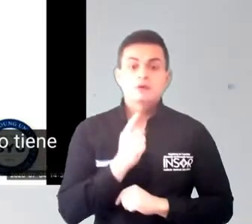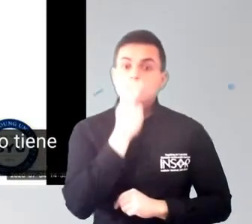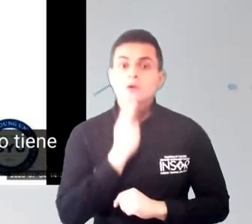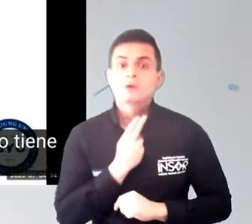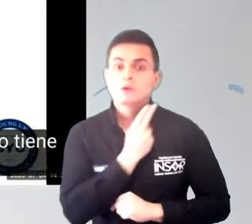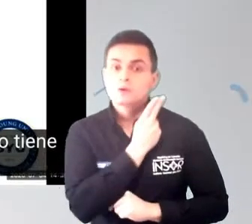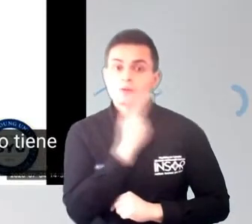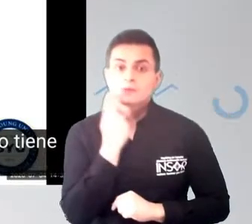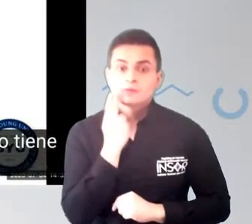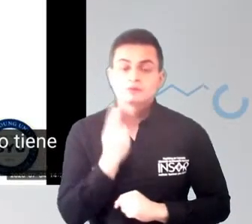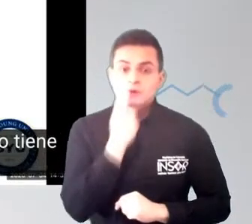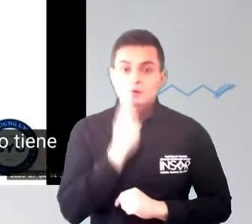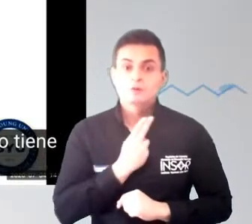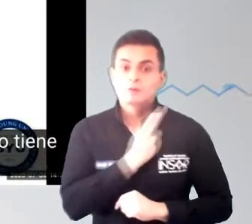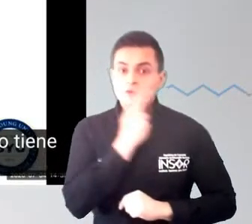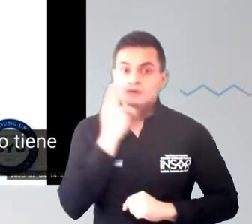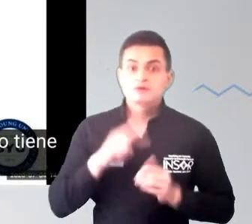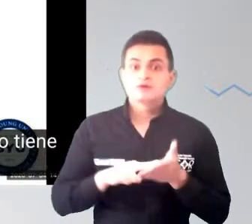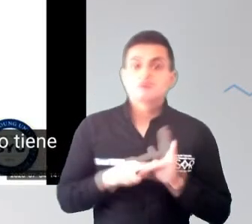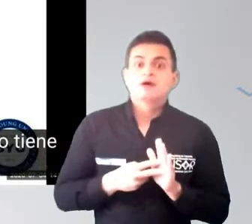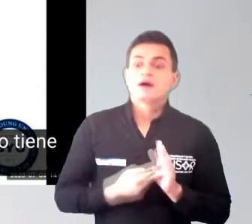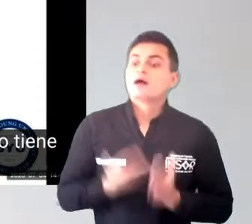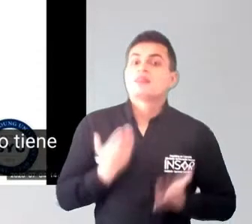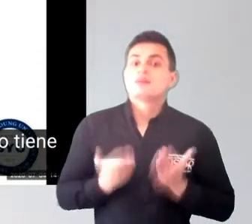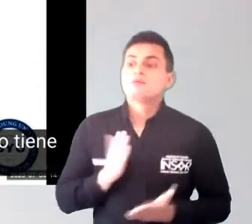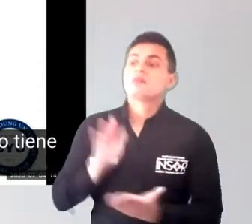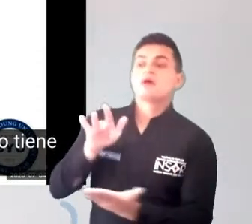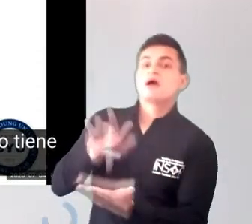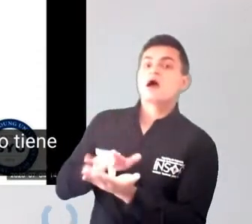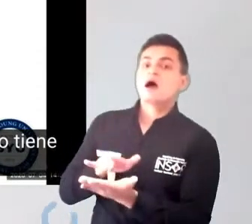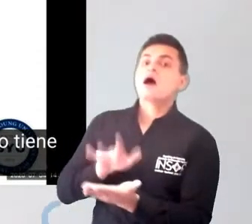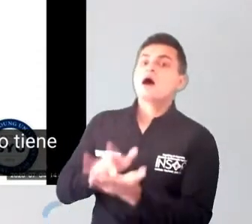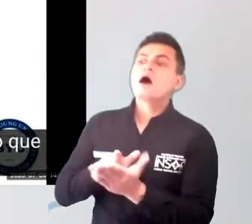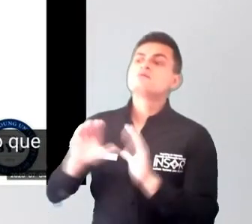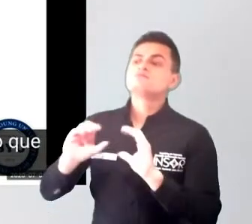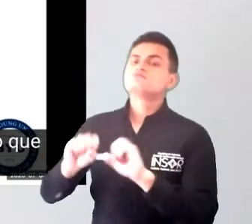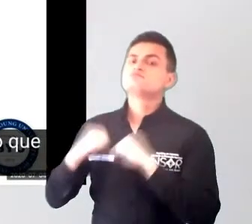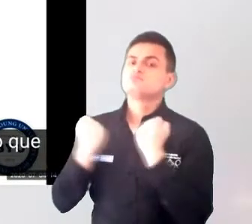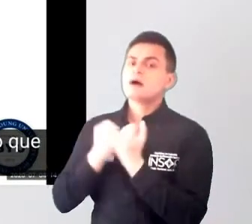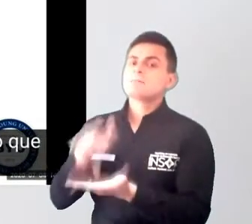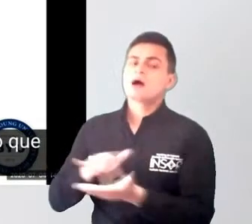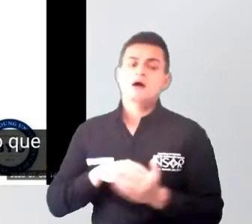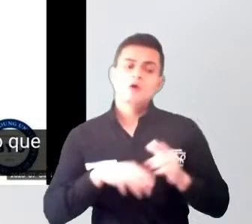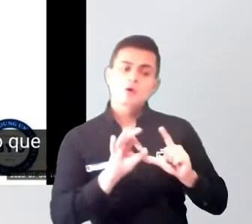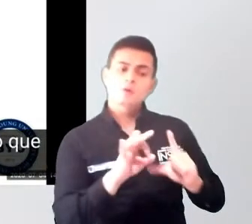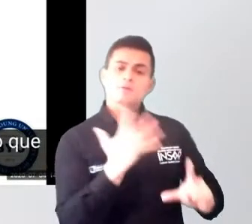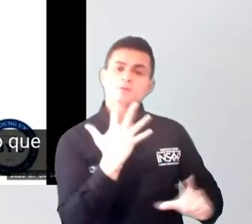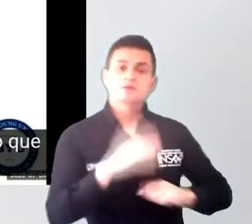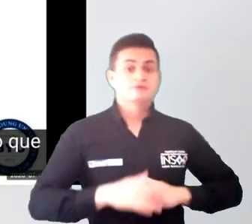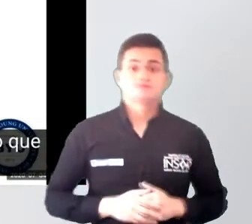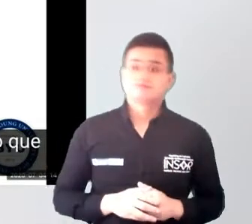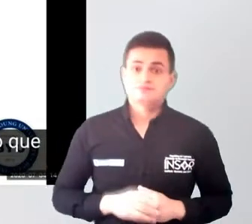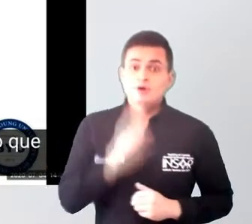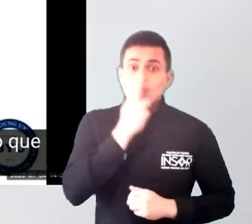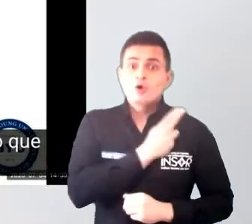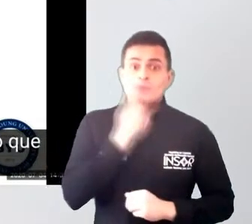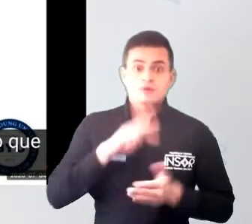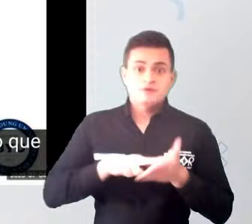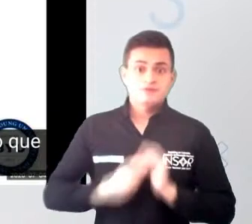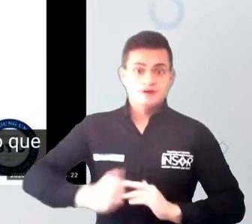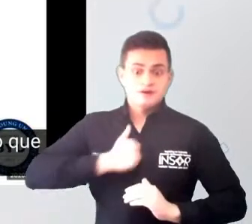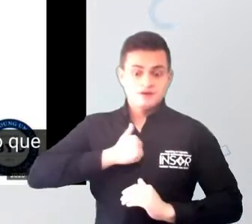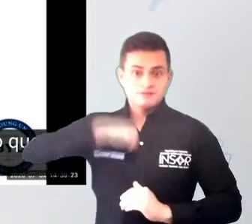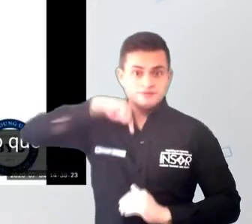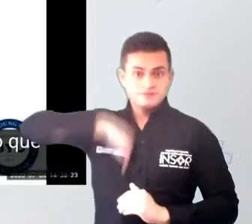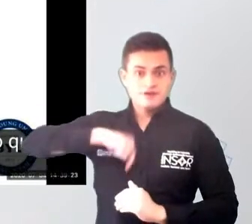tiene que ver con la modalidad, ya sea en línea o presencial, sino con las estrategias que usamos en el método, que